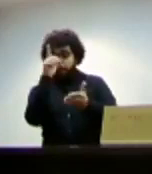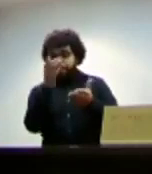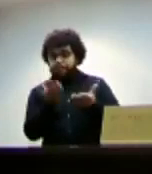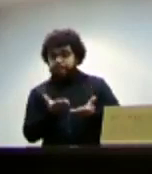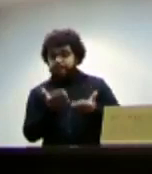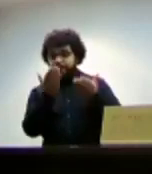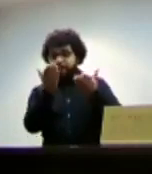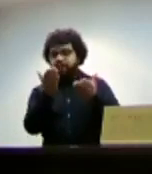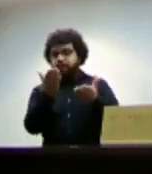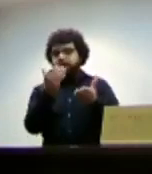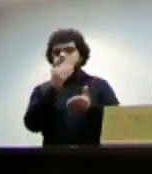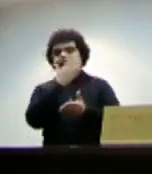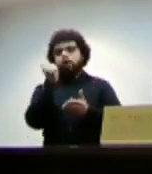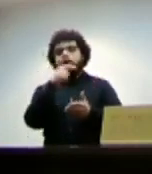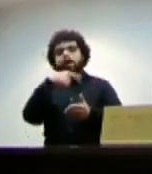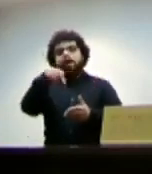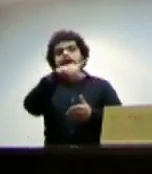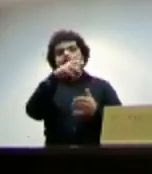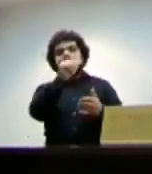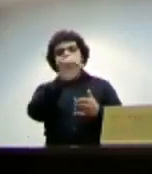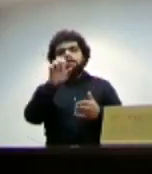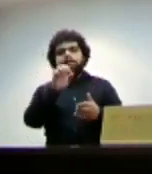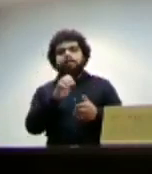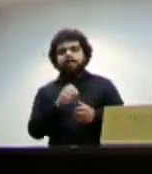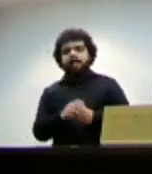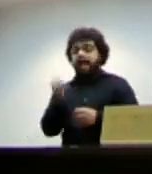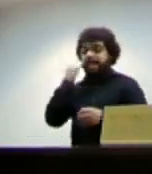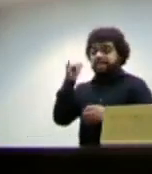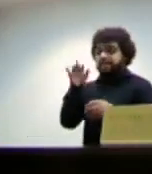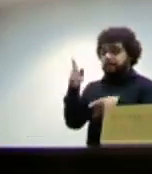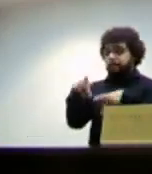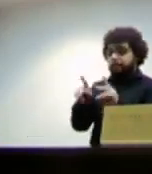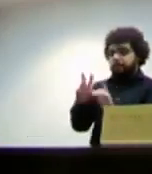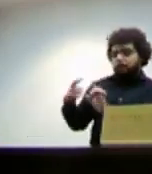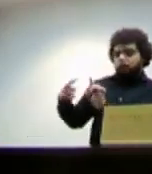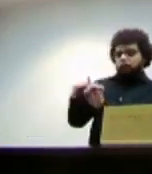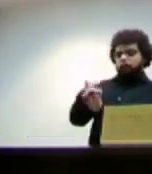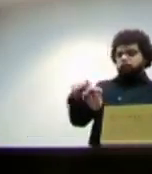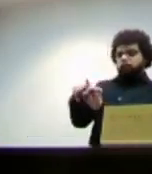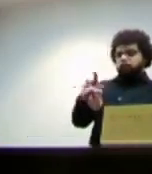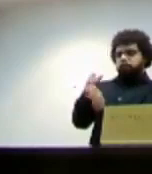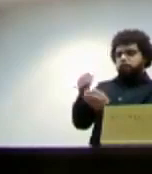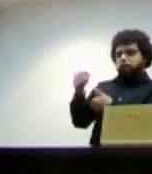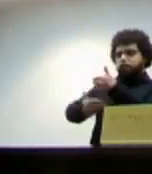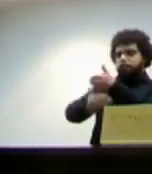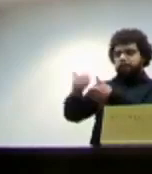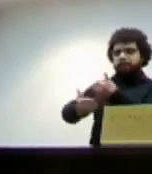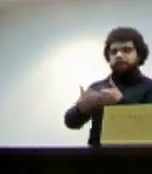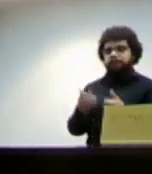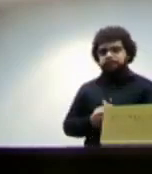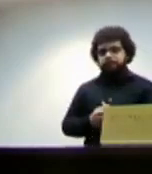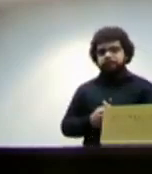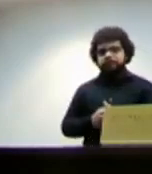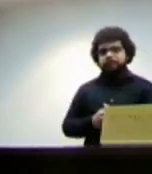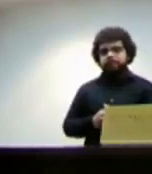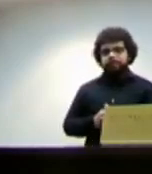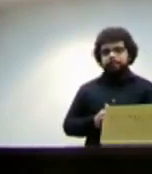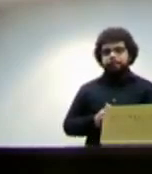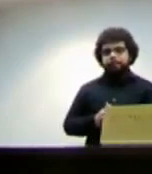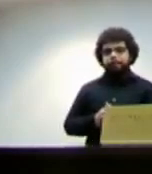una mejoras óptimas a la autoridad. Sí, me permite darle un poco de contexto como en estructura financiera, en estructura de